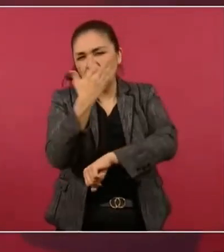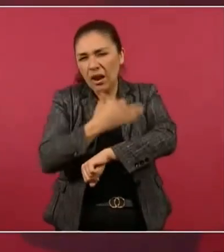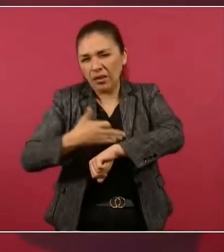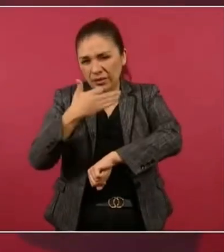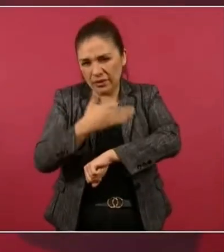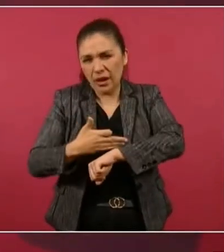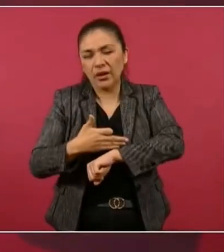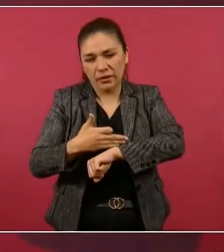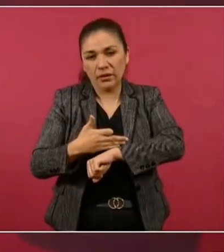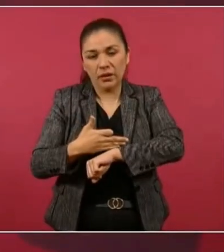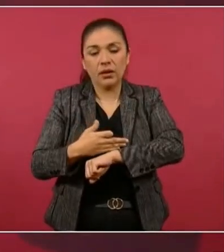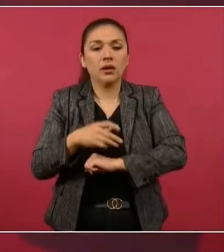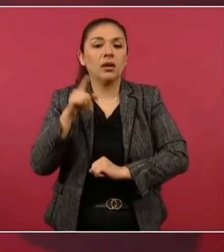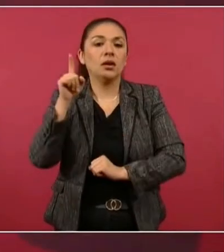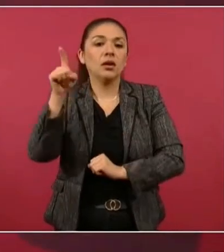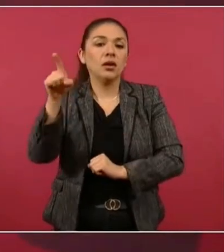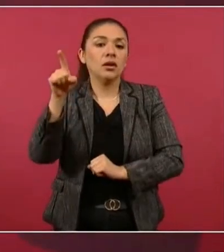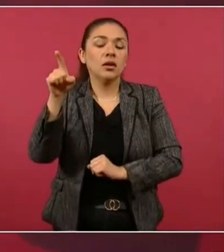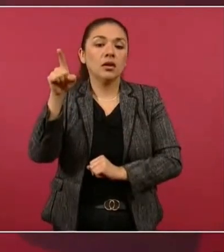en